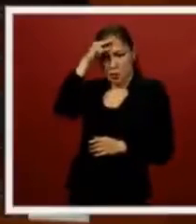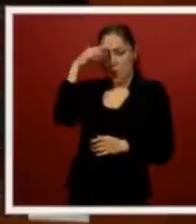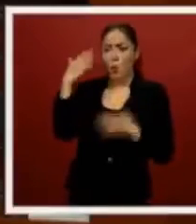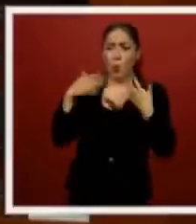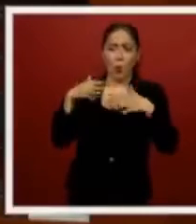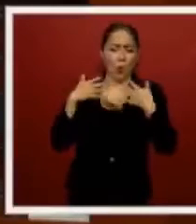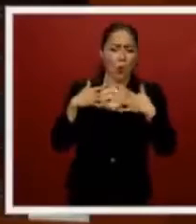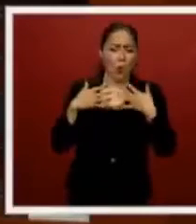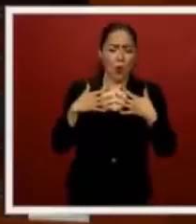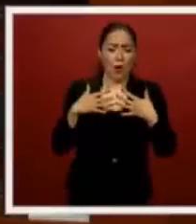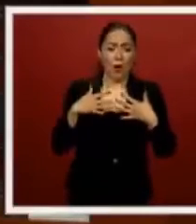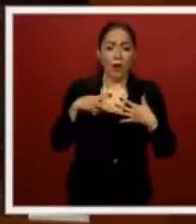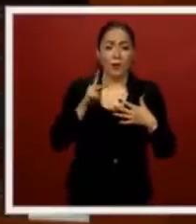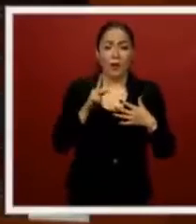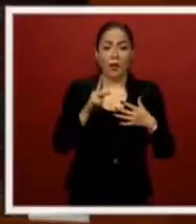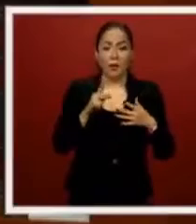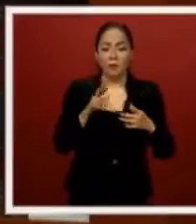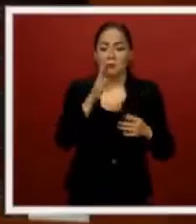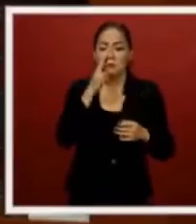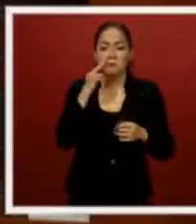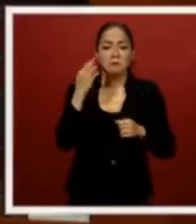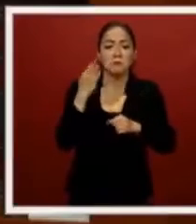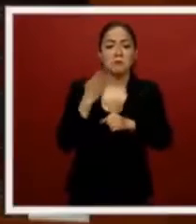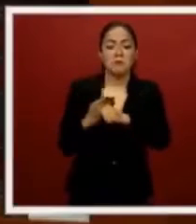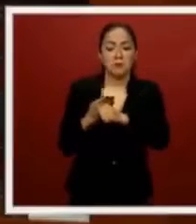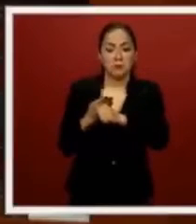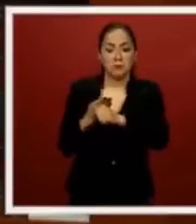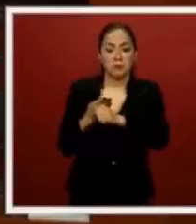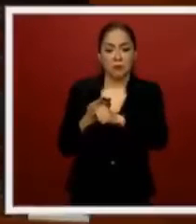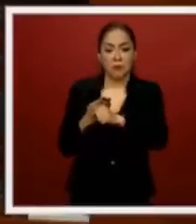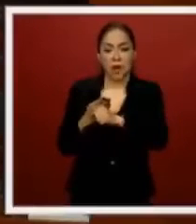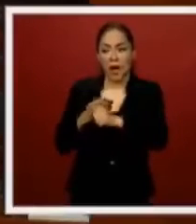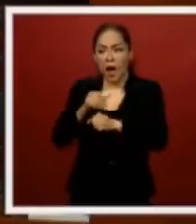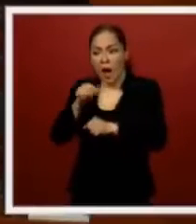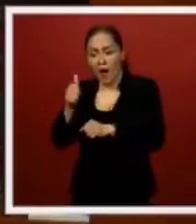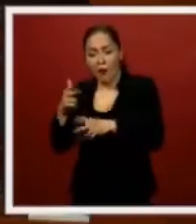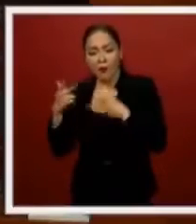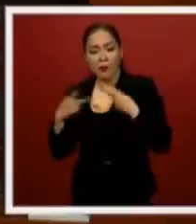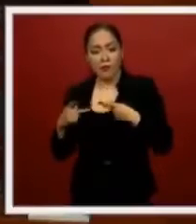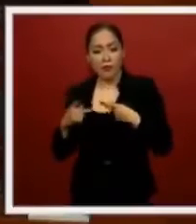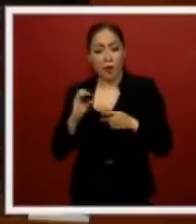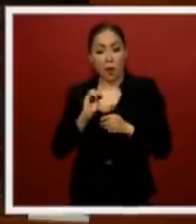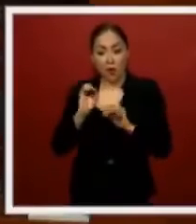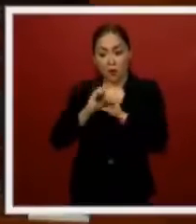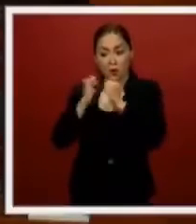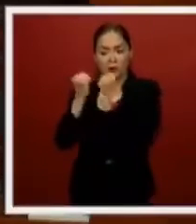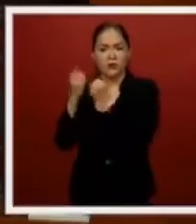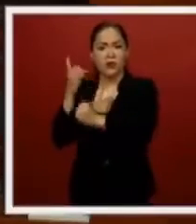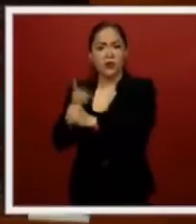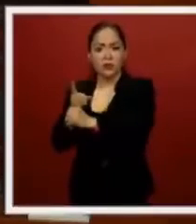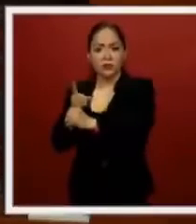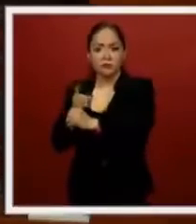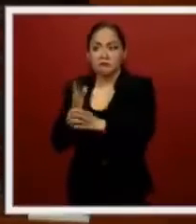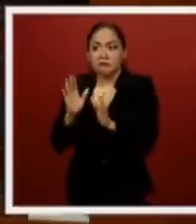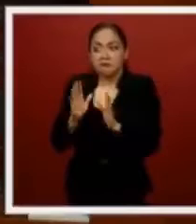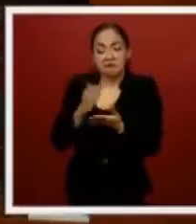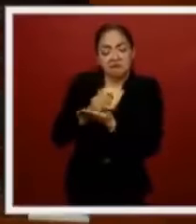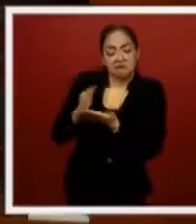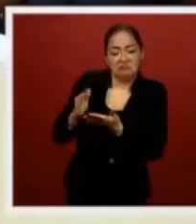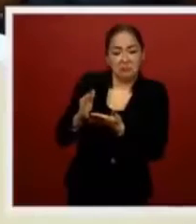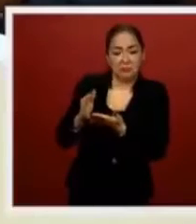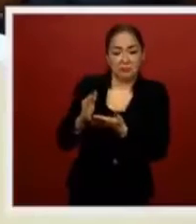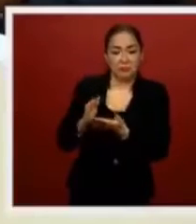intelectual, pero con poca responsabilidad hacia los demás, hacia la sociedad. ¿Esto por qué ha sido, secretario?